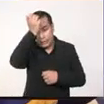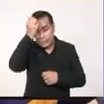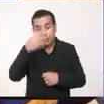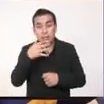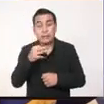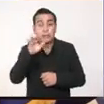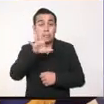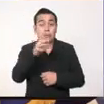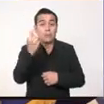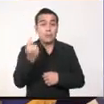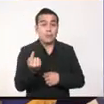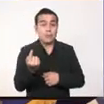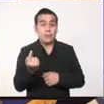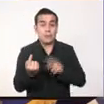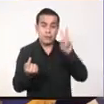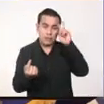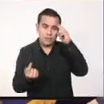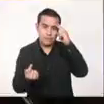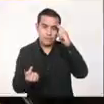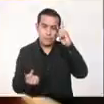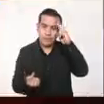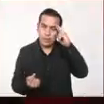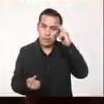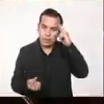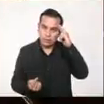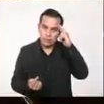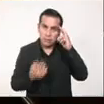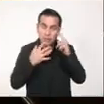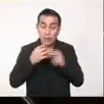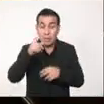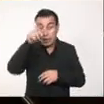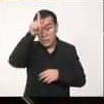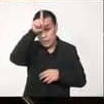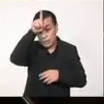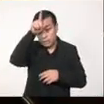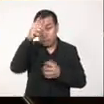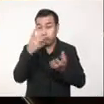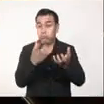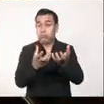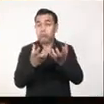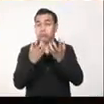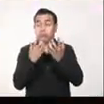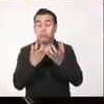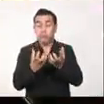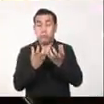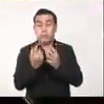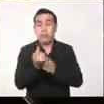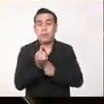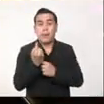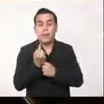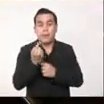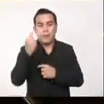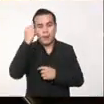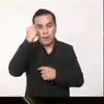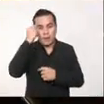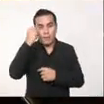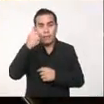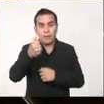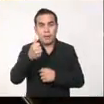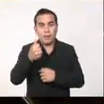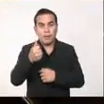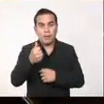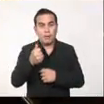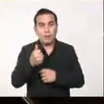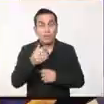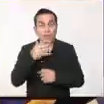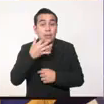que 5 personas piensen lo mismo no quiere decir que tengan la razón. En Alemania, decenas de millones de personas pensaban que estaba bien quemar judíos